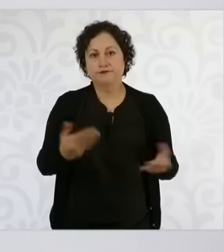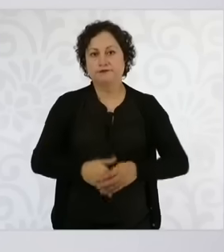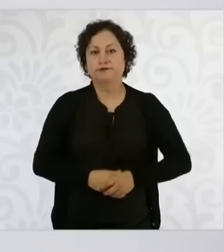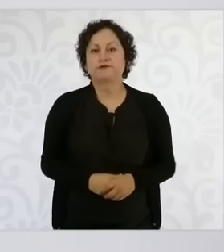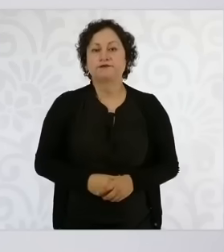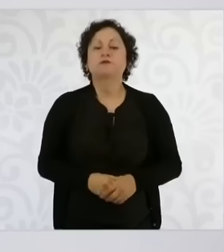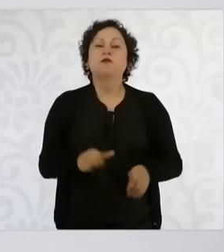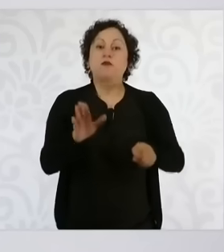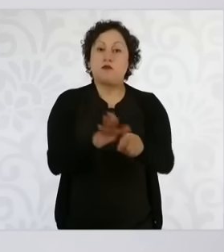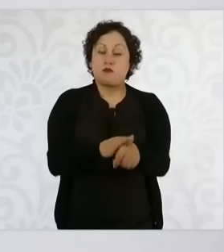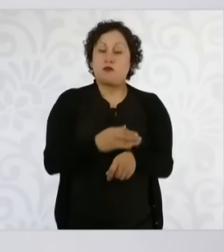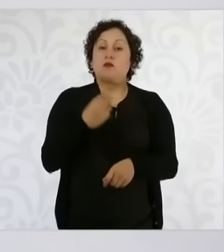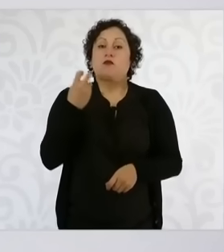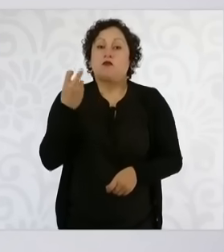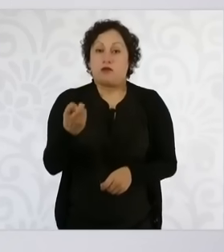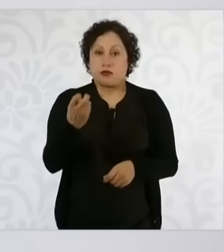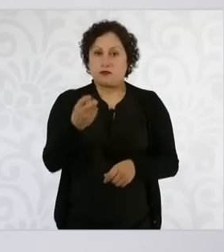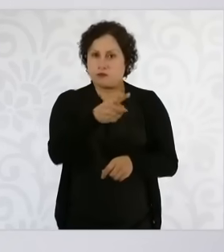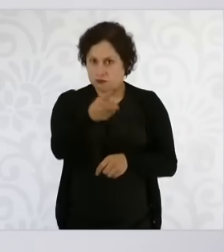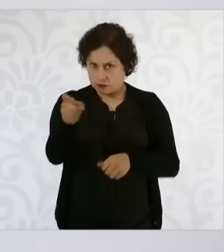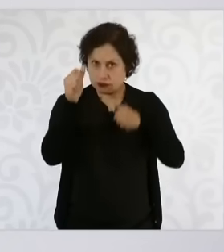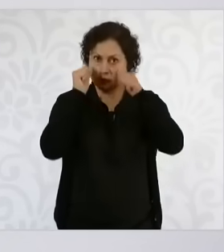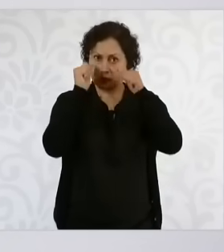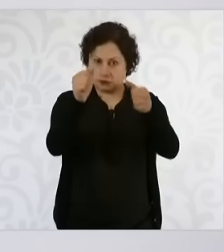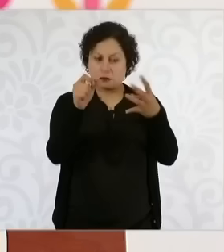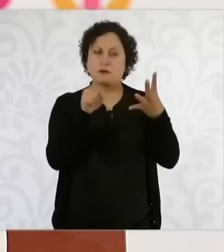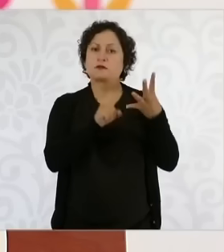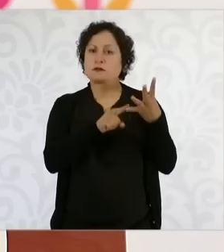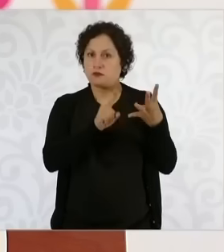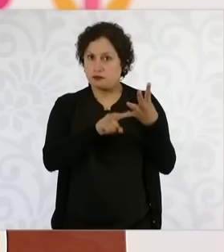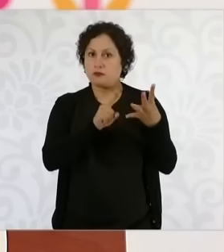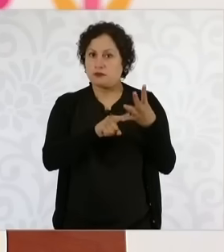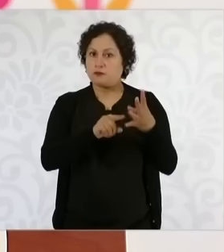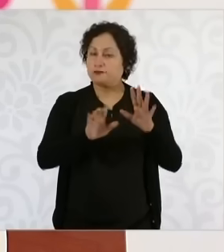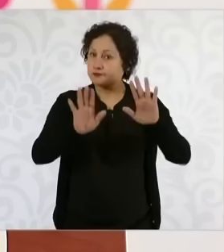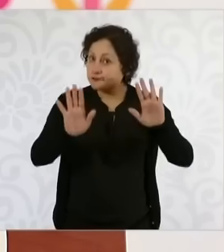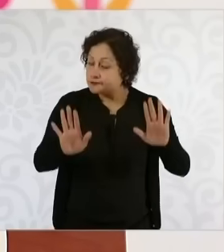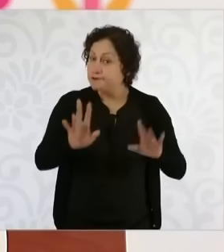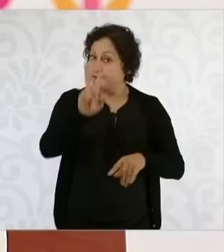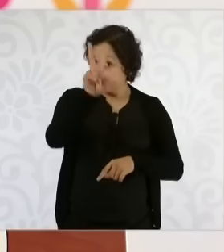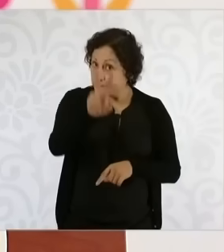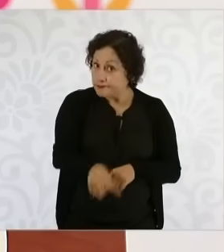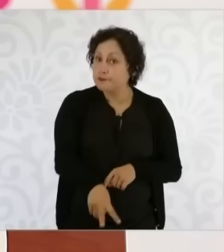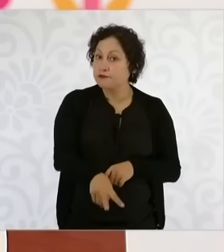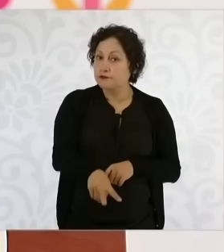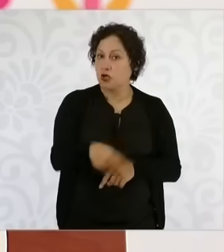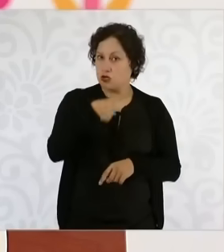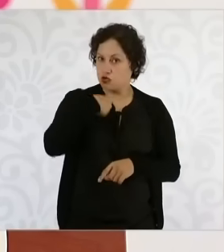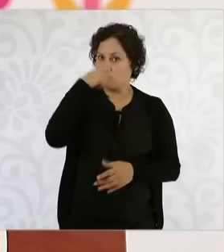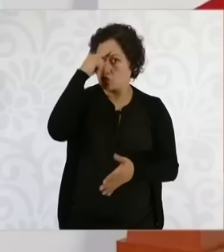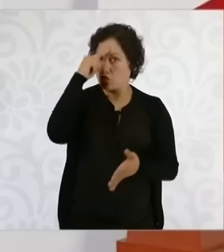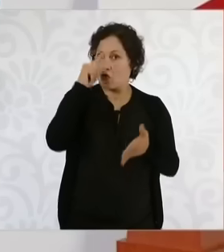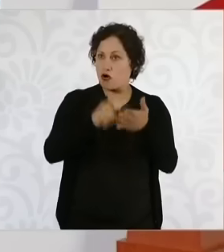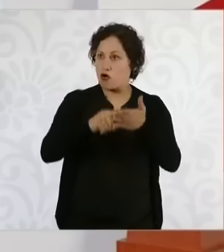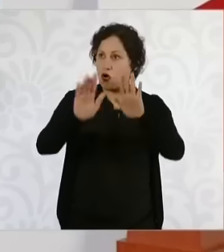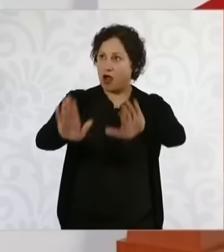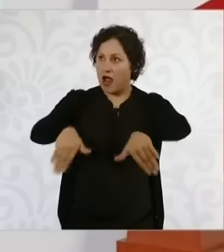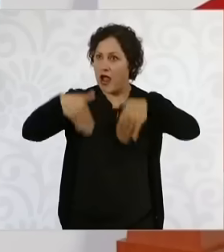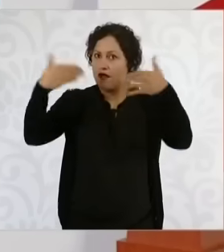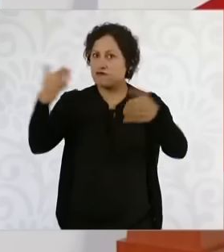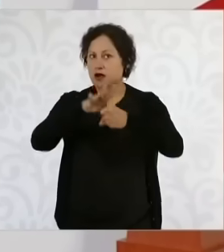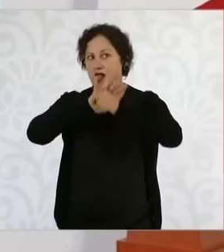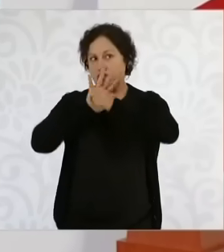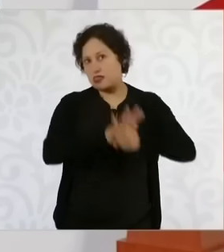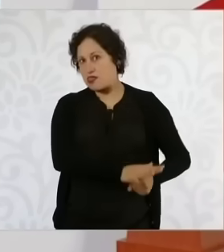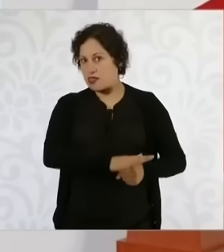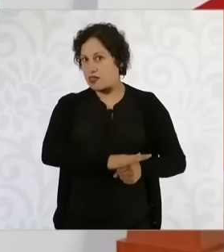Entonces hay que escuchar su posición y miren que me imagino que ha de haber tenido toda clase de presiones del otro